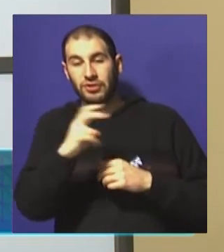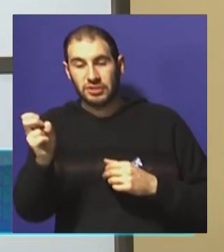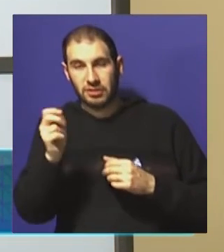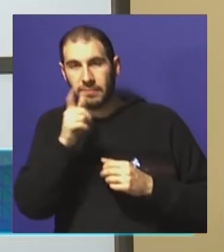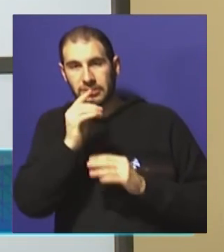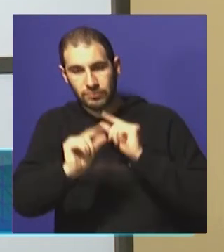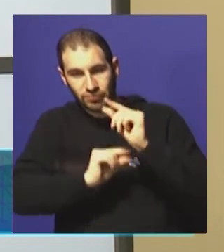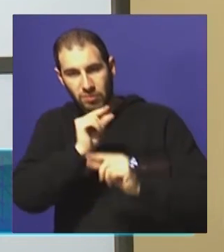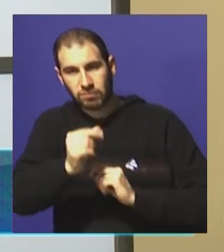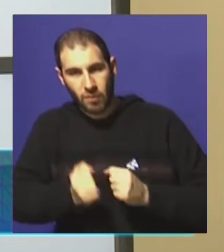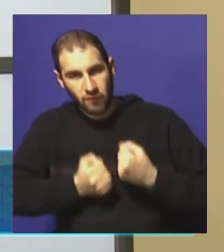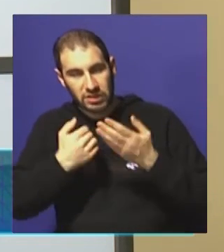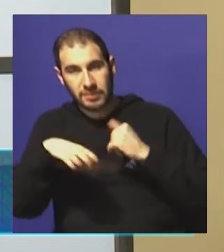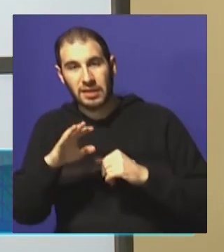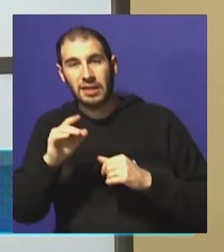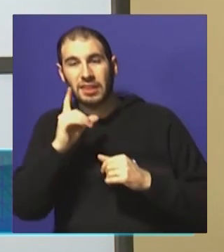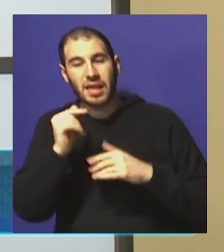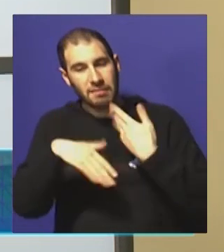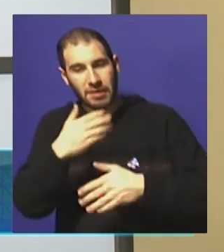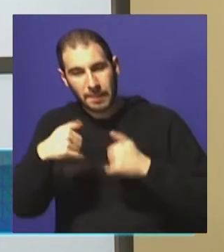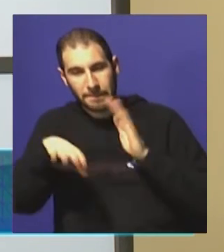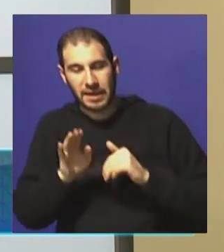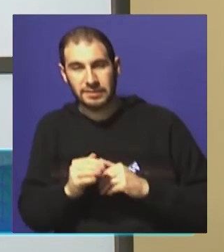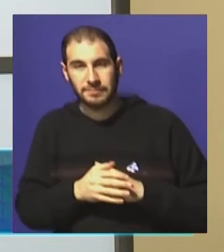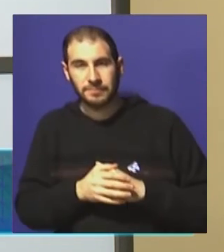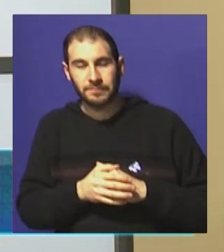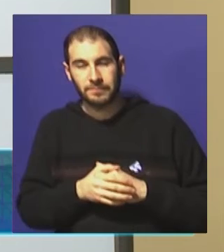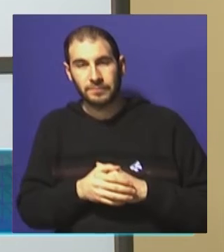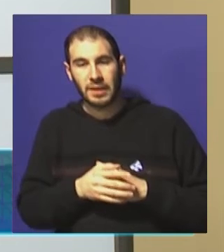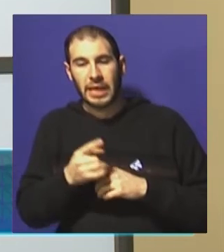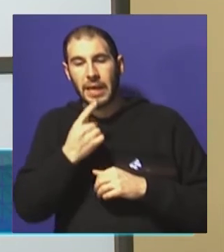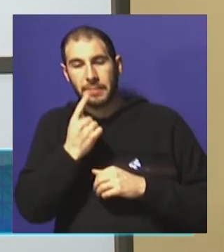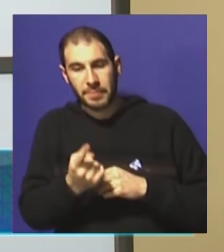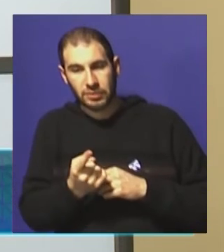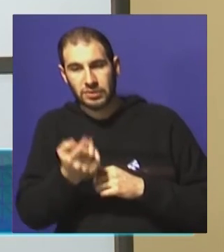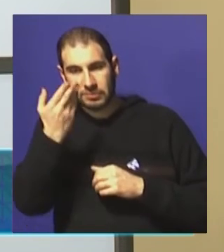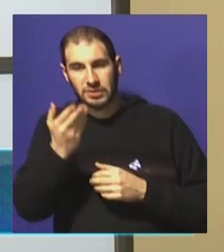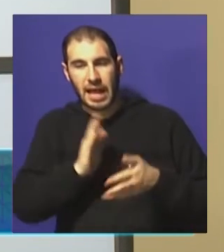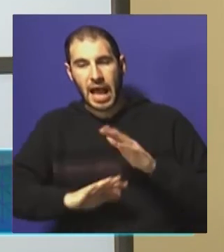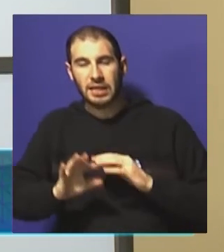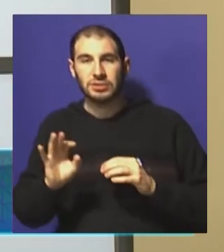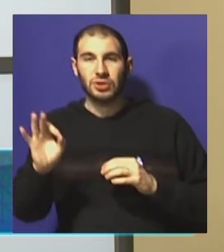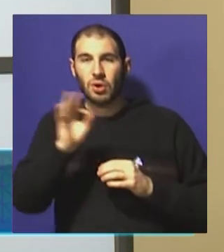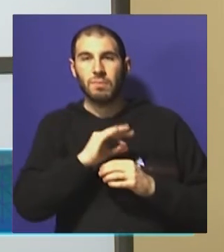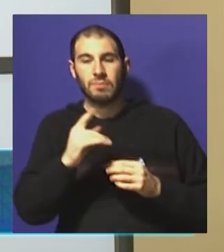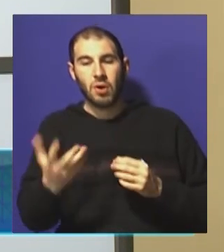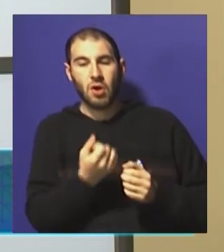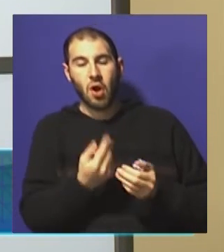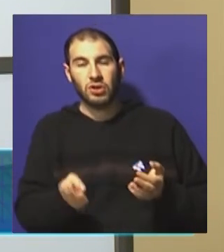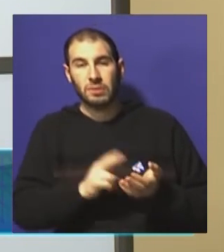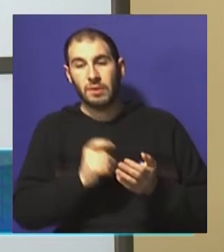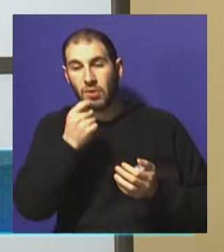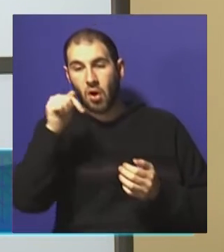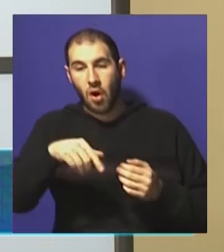asomando con más fuerza, yo creo que en estos últimos días, la pregunta que uno debe hacerse, o lo que uno puede retomar, si hoy